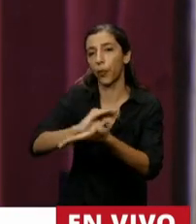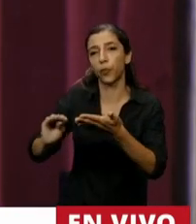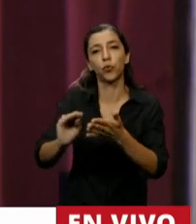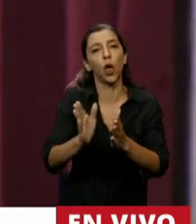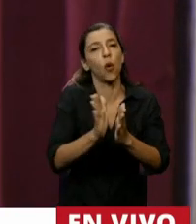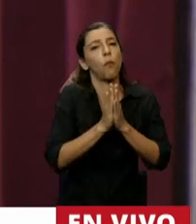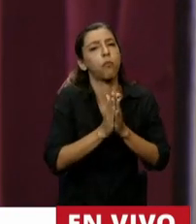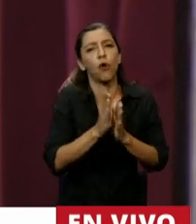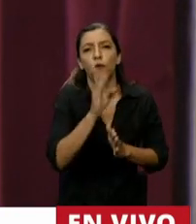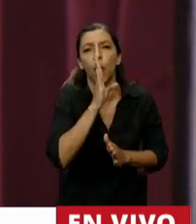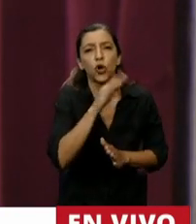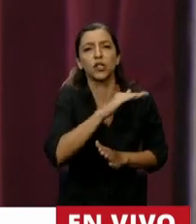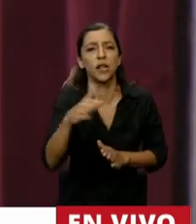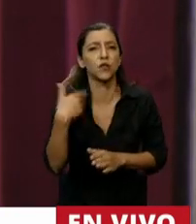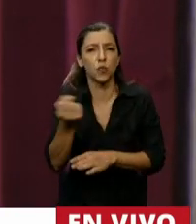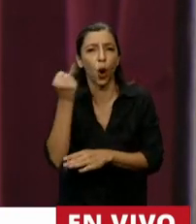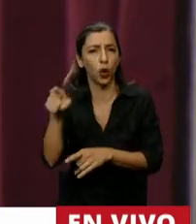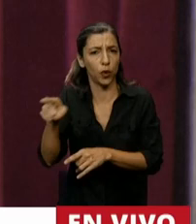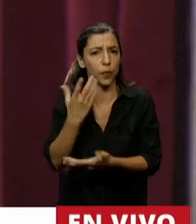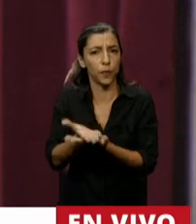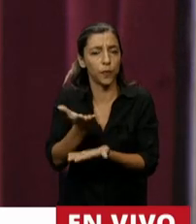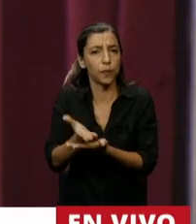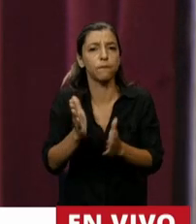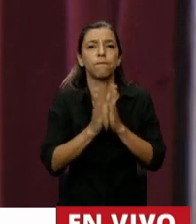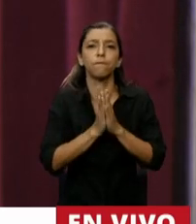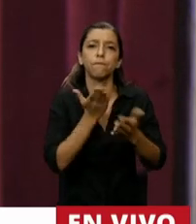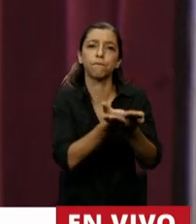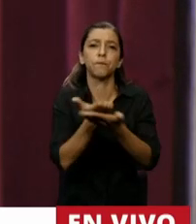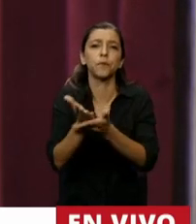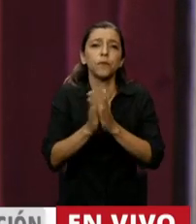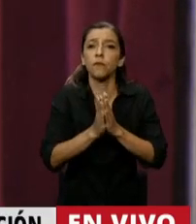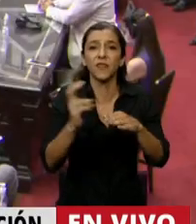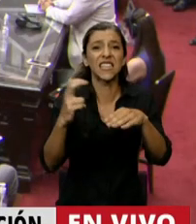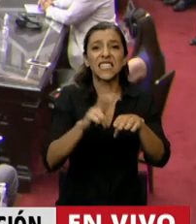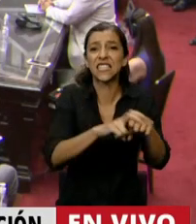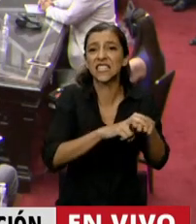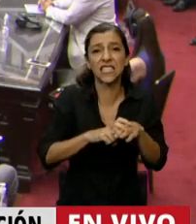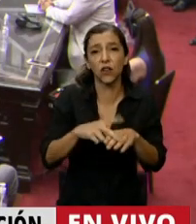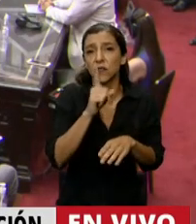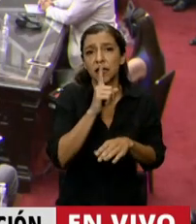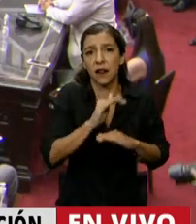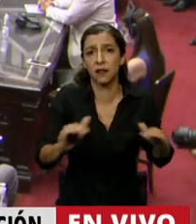parece importante lo que está planteando. Les pido, por favor, sentados en las bancas y en silencio. Gracias.